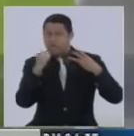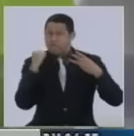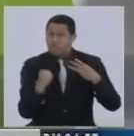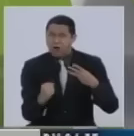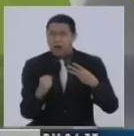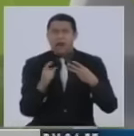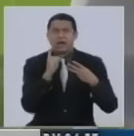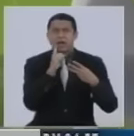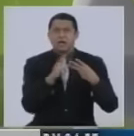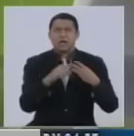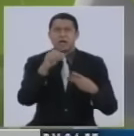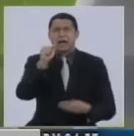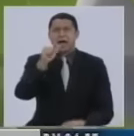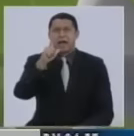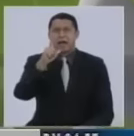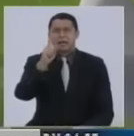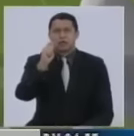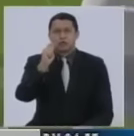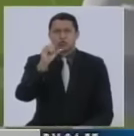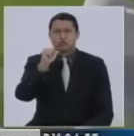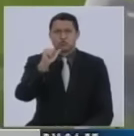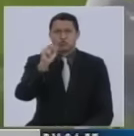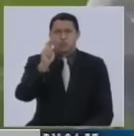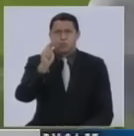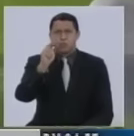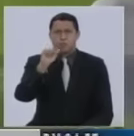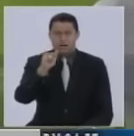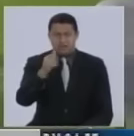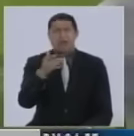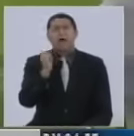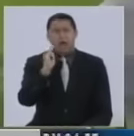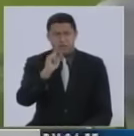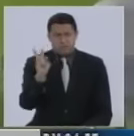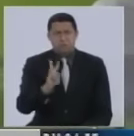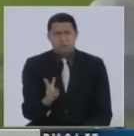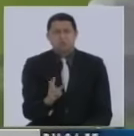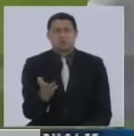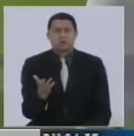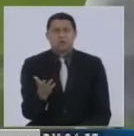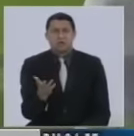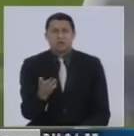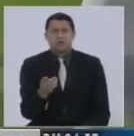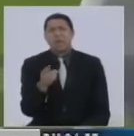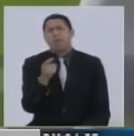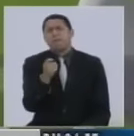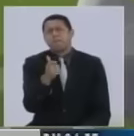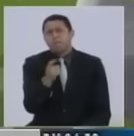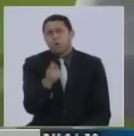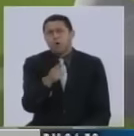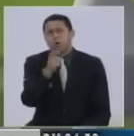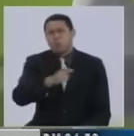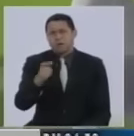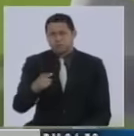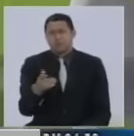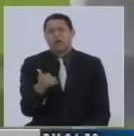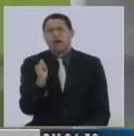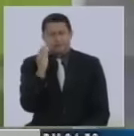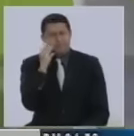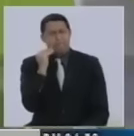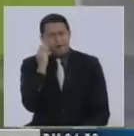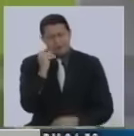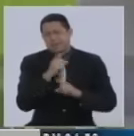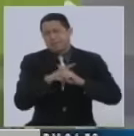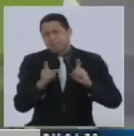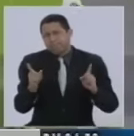que se llama alem tumat que también está disponible en Venezuela bueno para pocos pacientes ya tenemos alguna experiencia pero